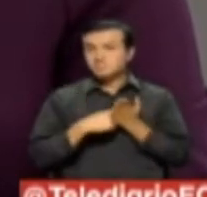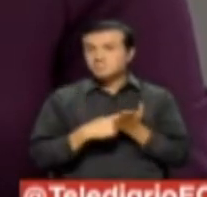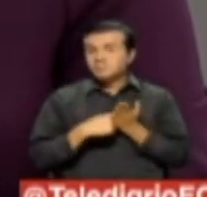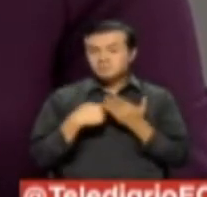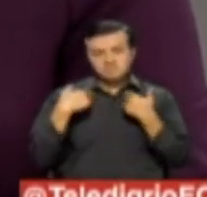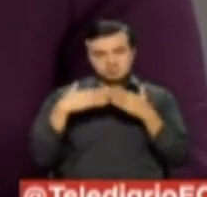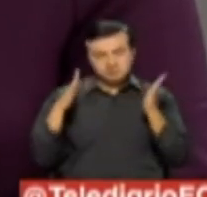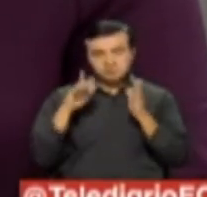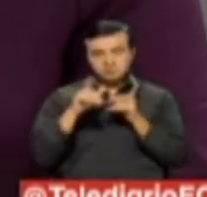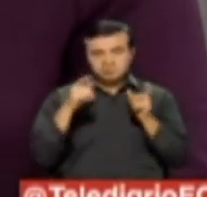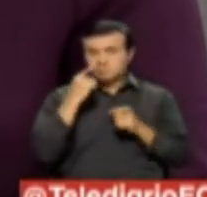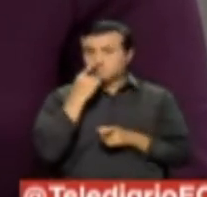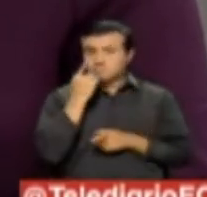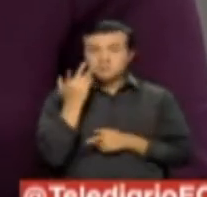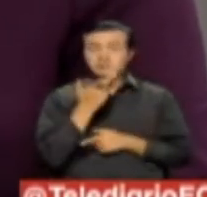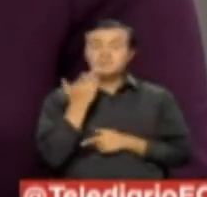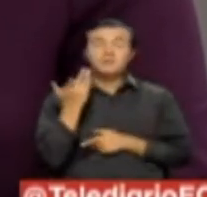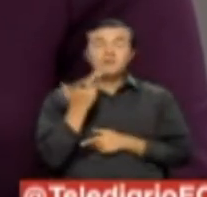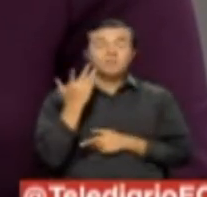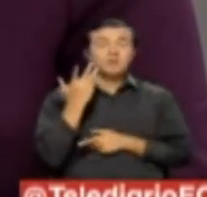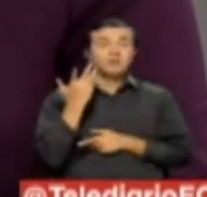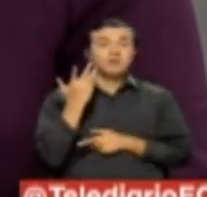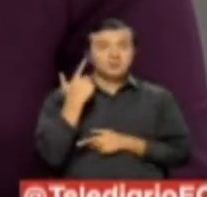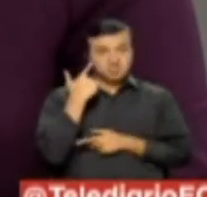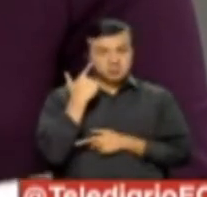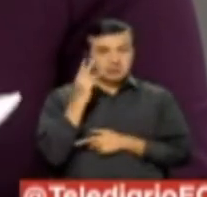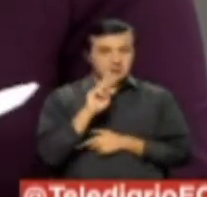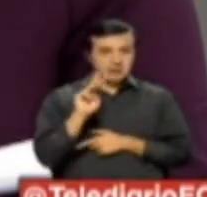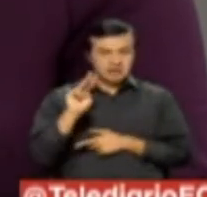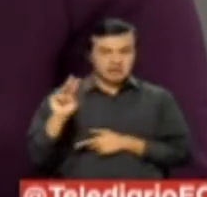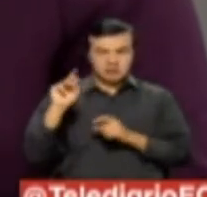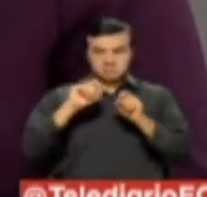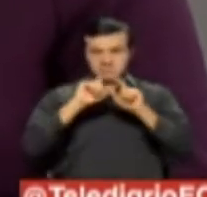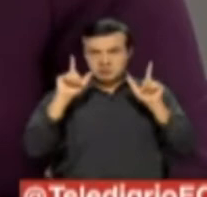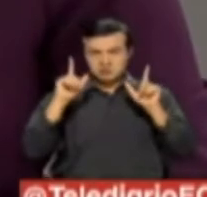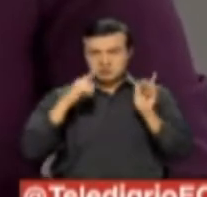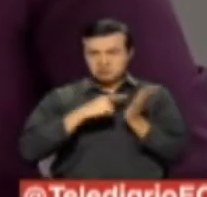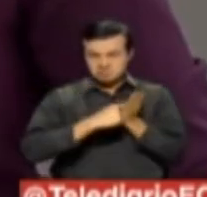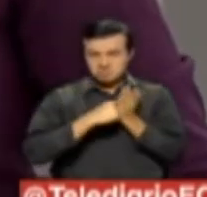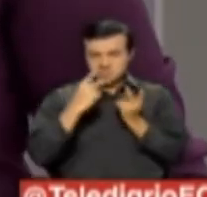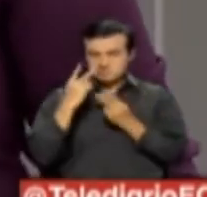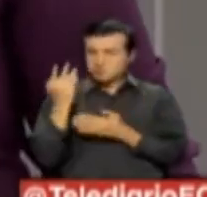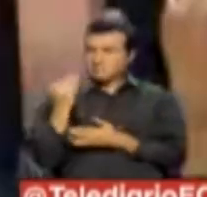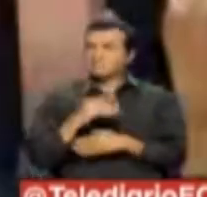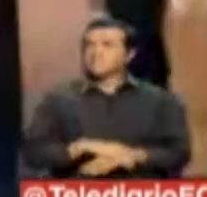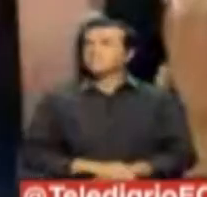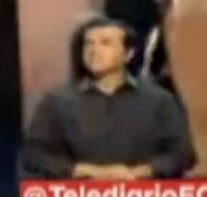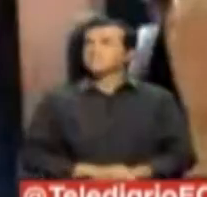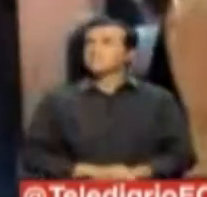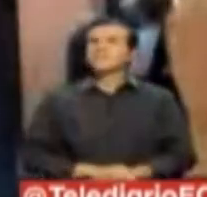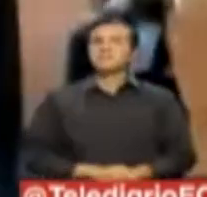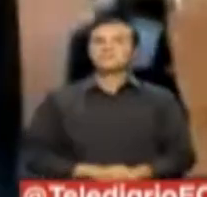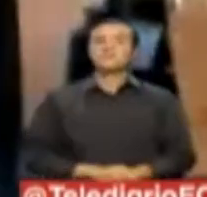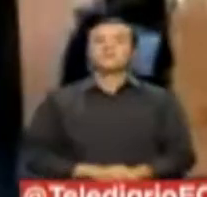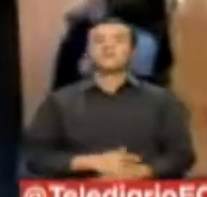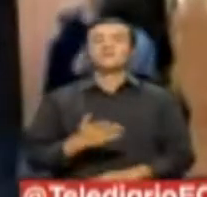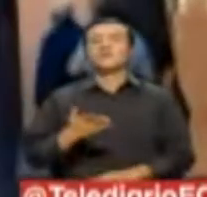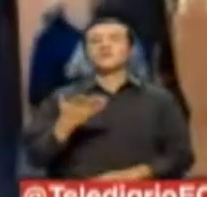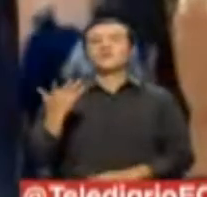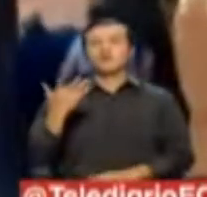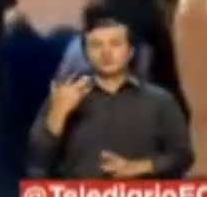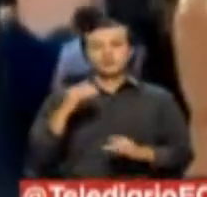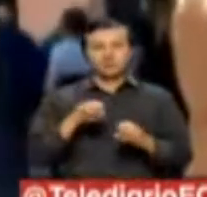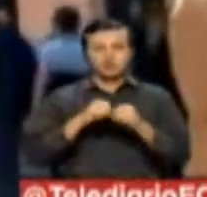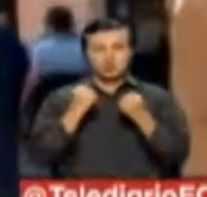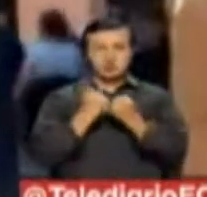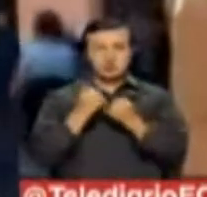abierta con los interesados a través de una plataforma virtual veamos el siguiente reportaje una sociedad del conocimiento es lo que se vive